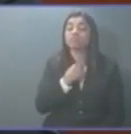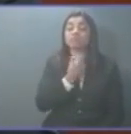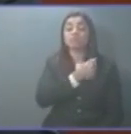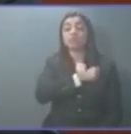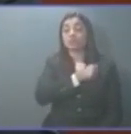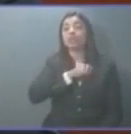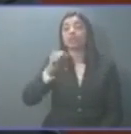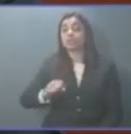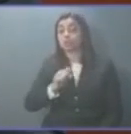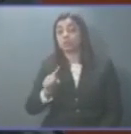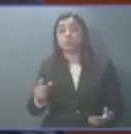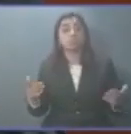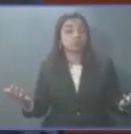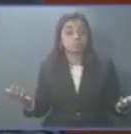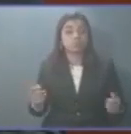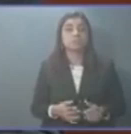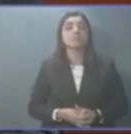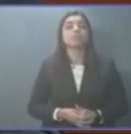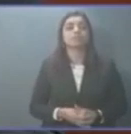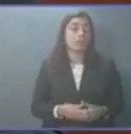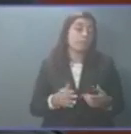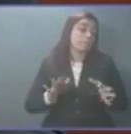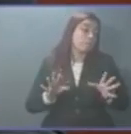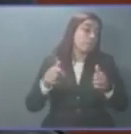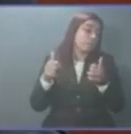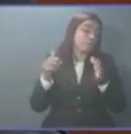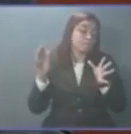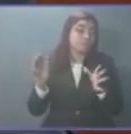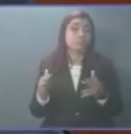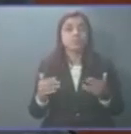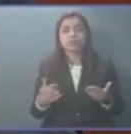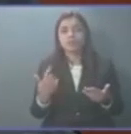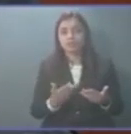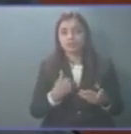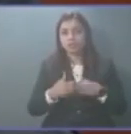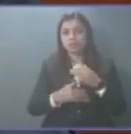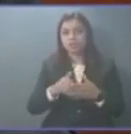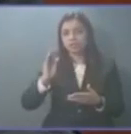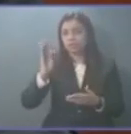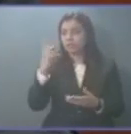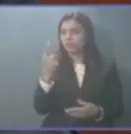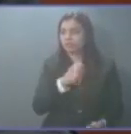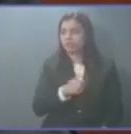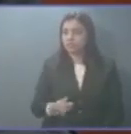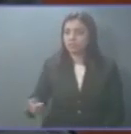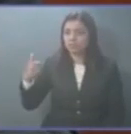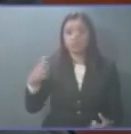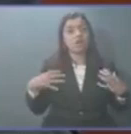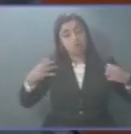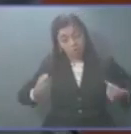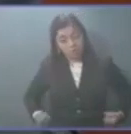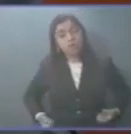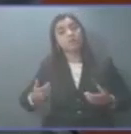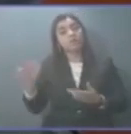no malversación en este caso. Pero bueno, estamos tomándole la palabra a los altos funcionarios de gobierno que dijeron